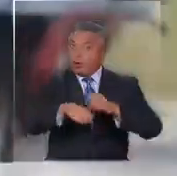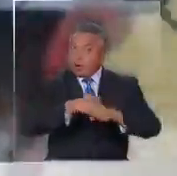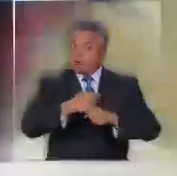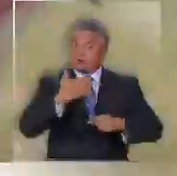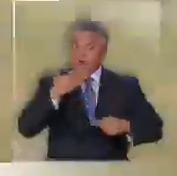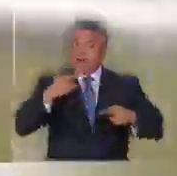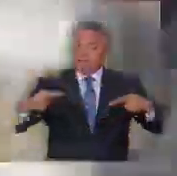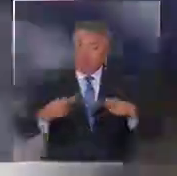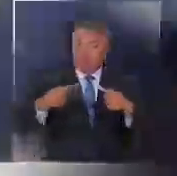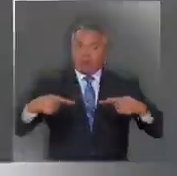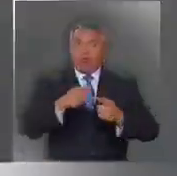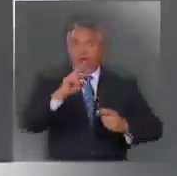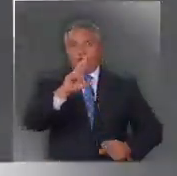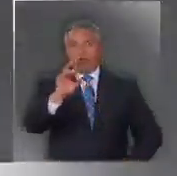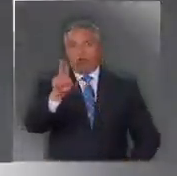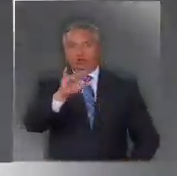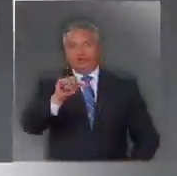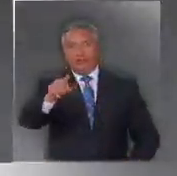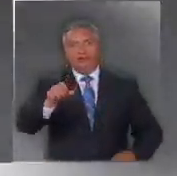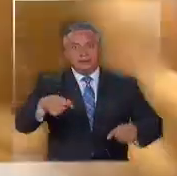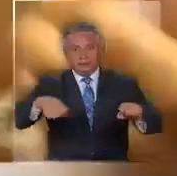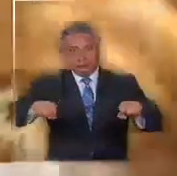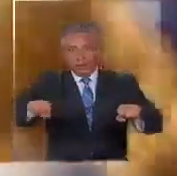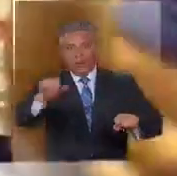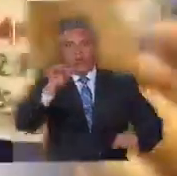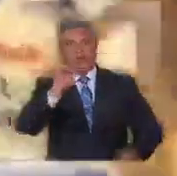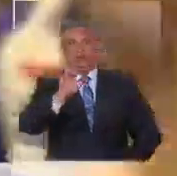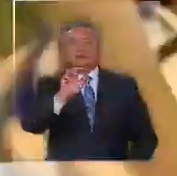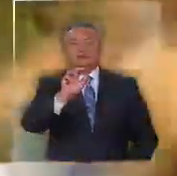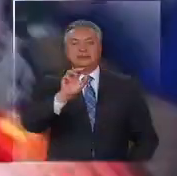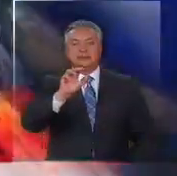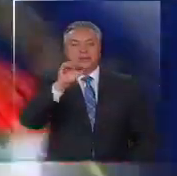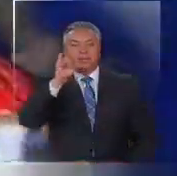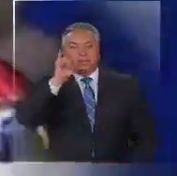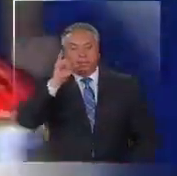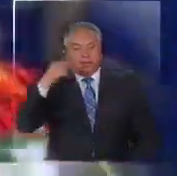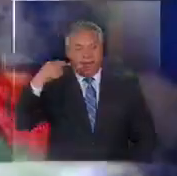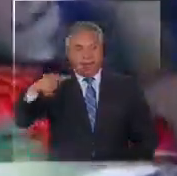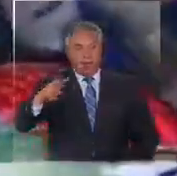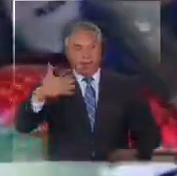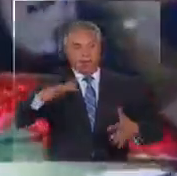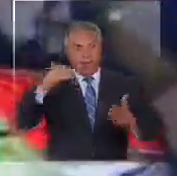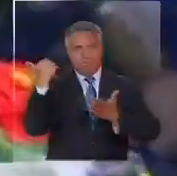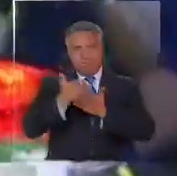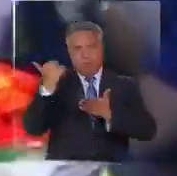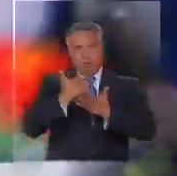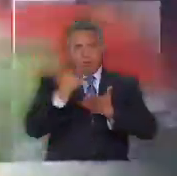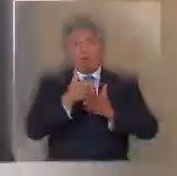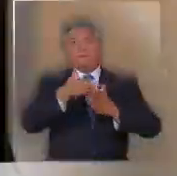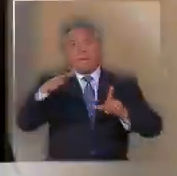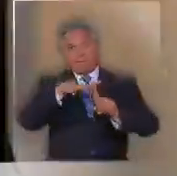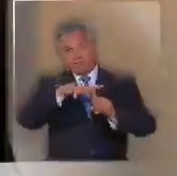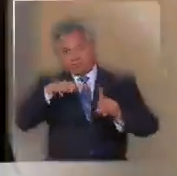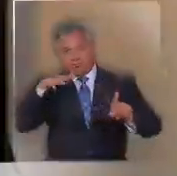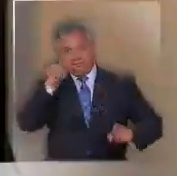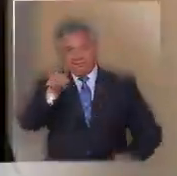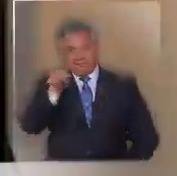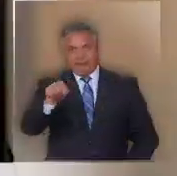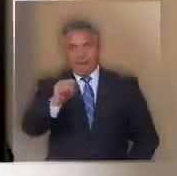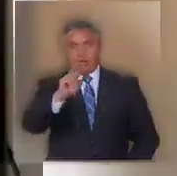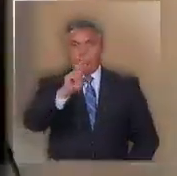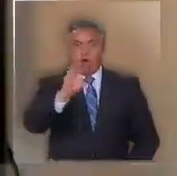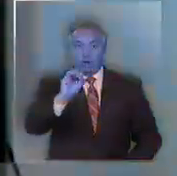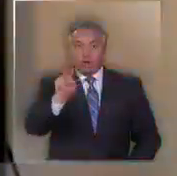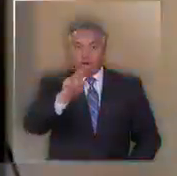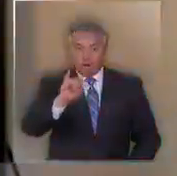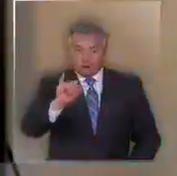con Valentino Rossi, el piloto italiano de 39 años, heptacampeón del MotoGP y el que más hinchas tiene. Rossi ha sido, yo